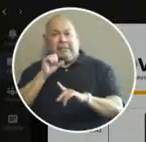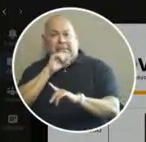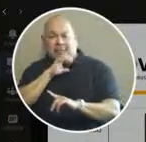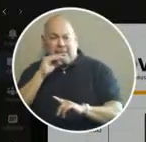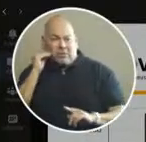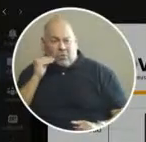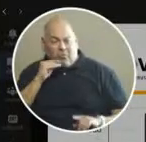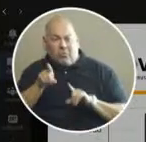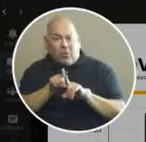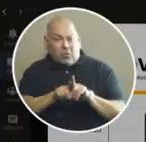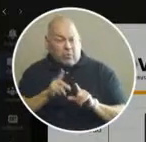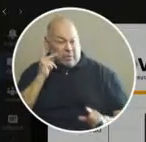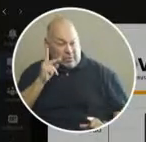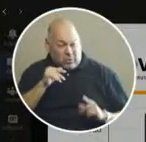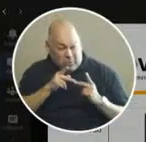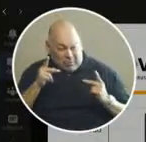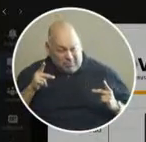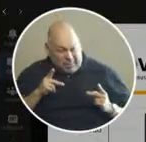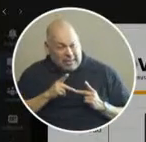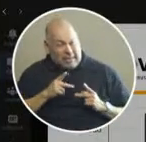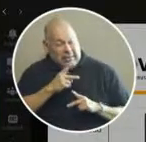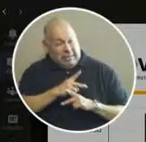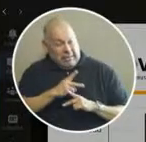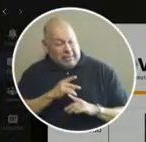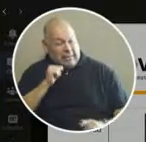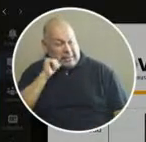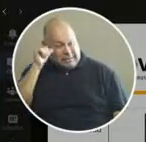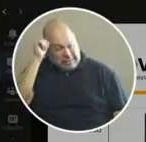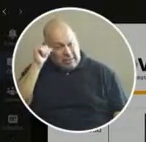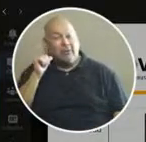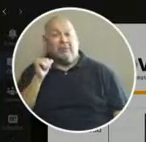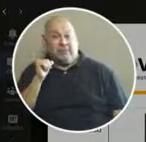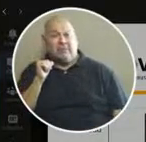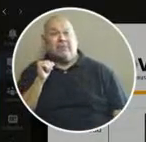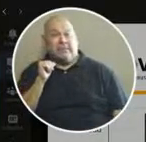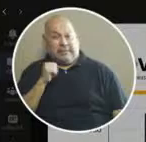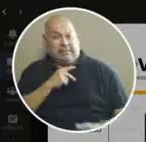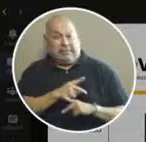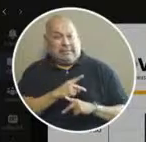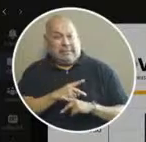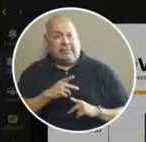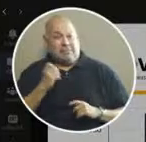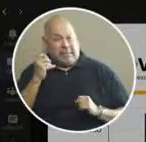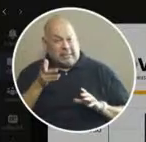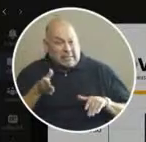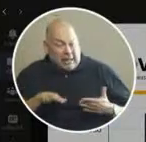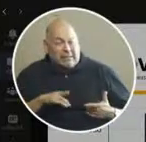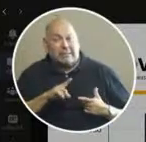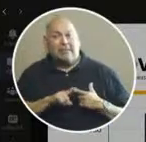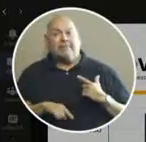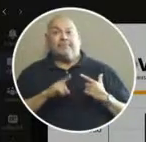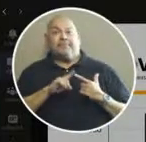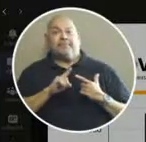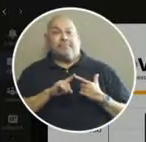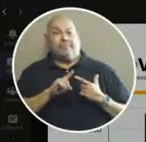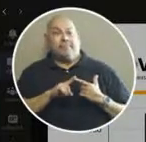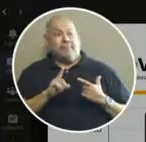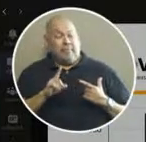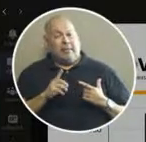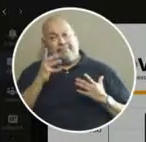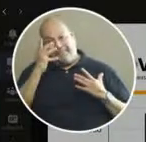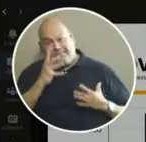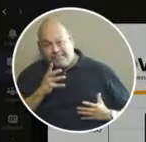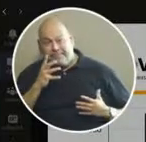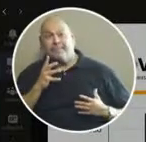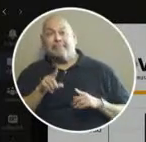Desafortunadamente, también hemos visto que en estos lugares que cuidan de adultos mayores, hemos visto muertes, que es algo